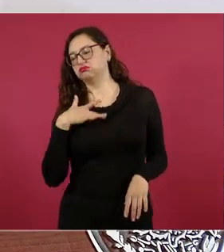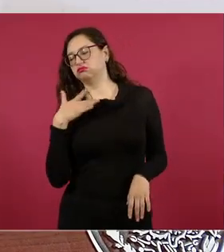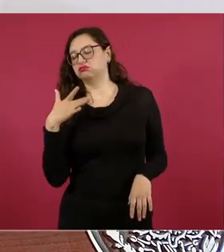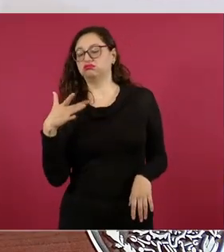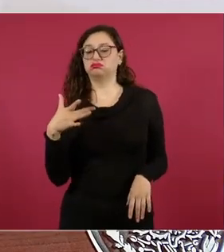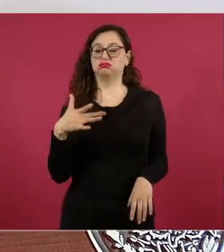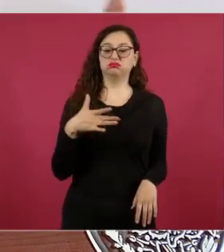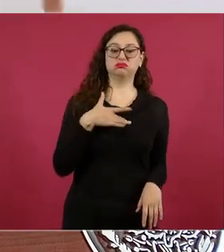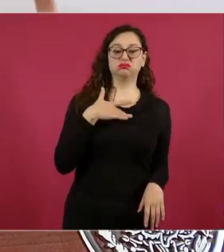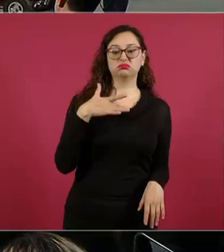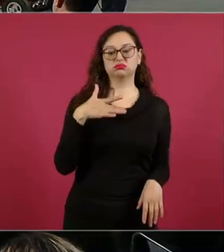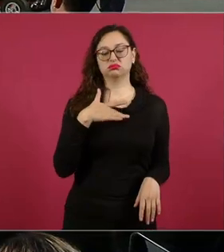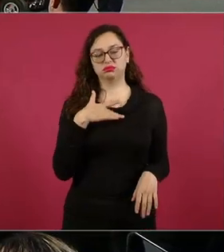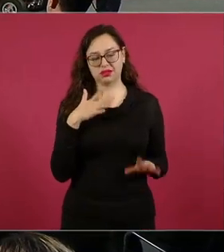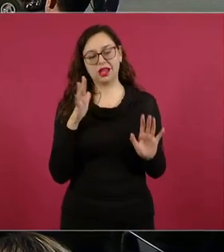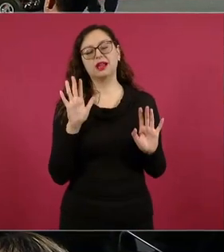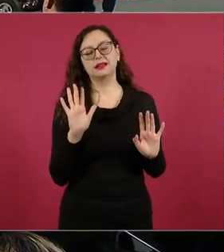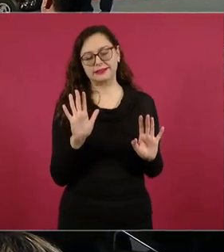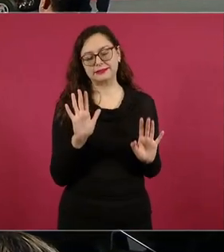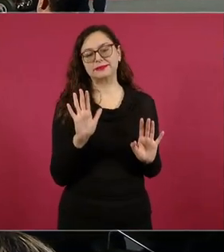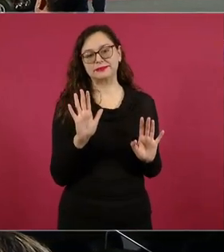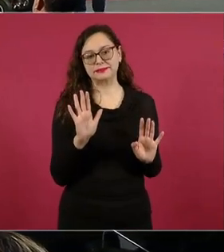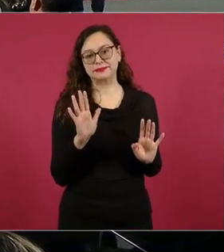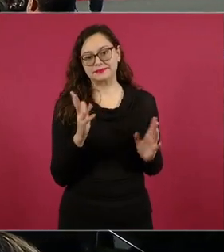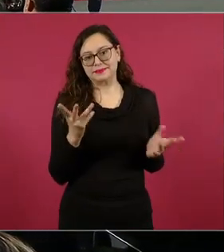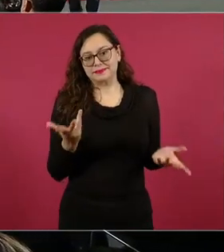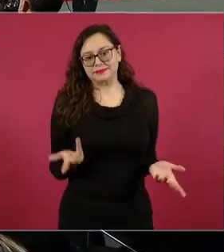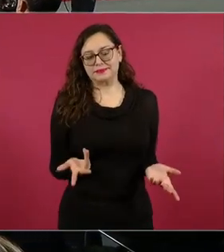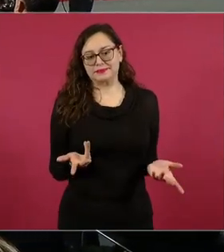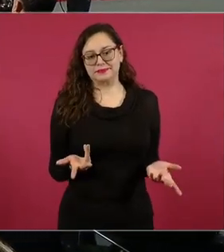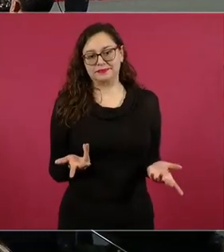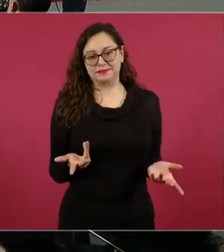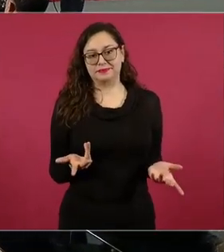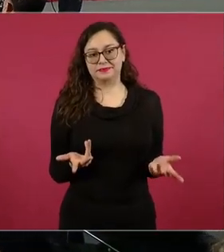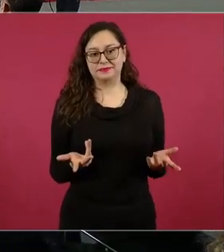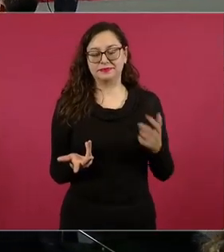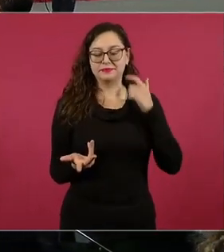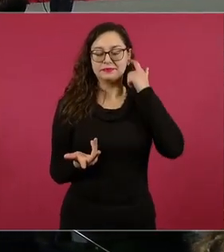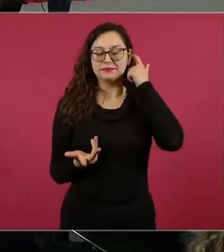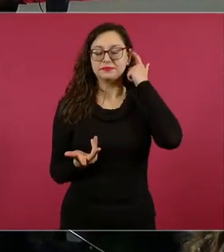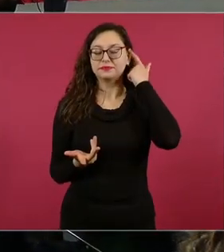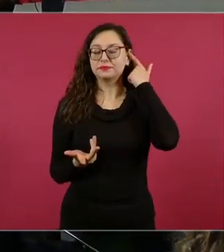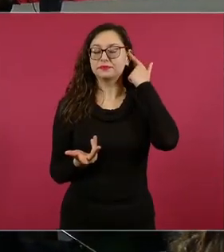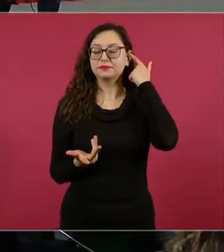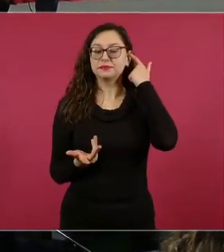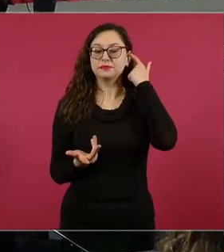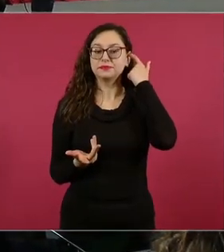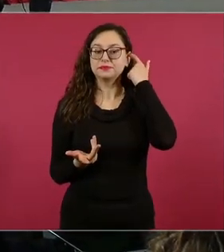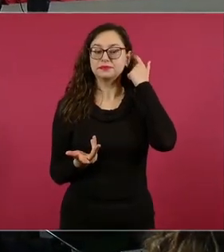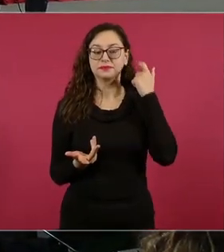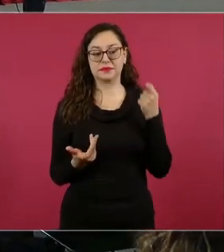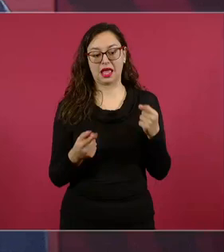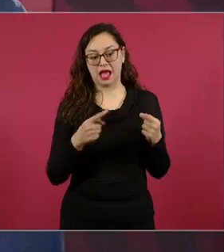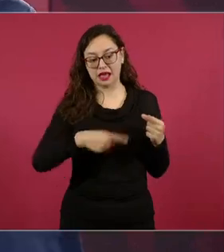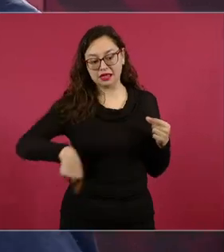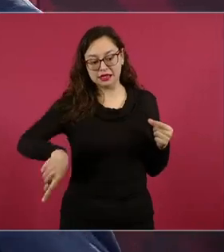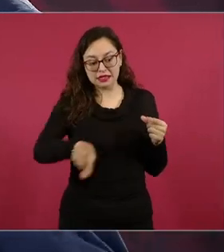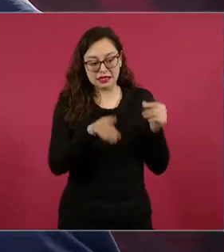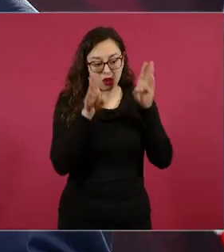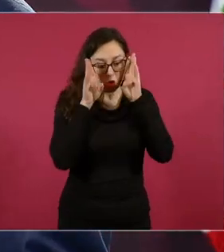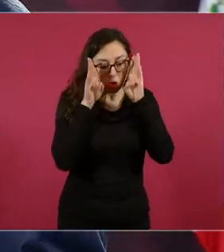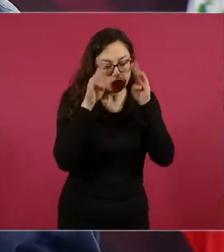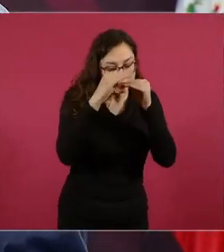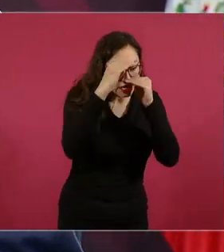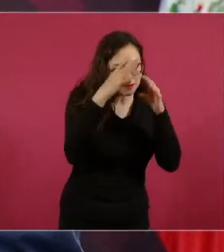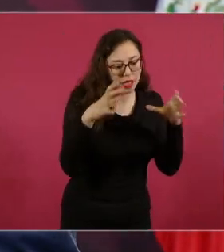¿Cómo no? Si se representa a México, y en México hay conservadores y hay liberales